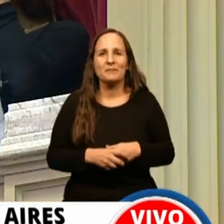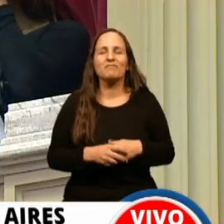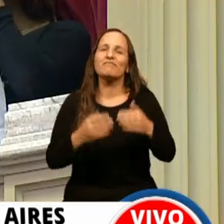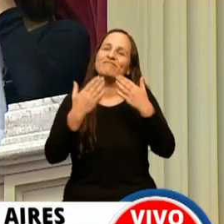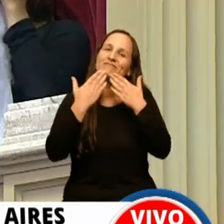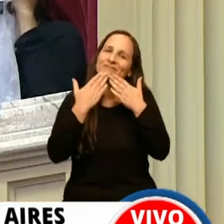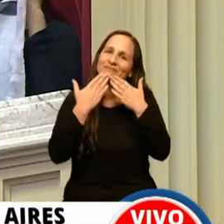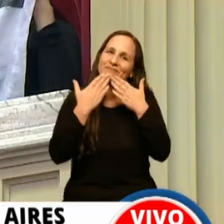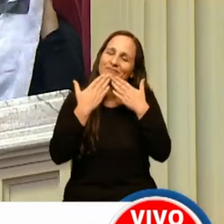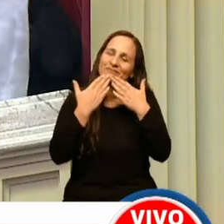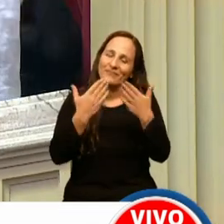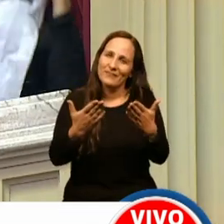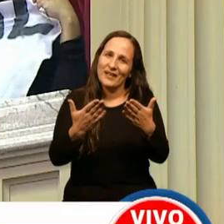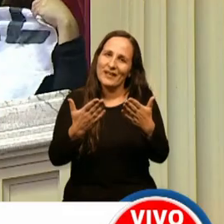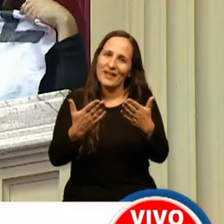gracias